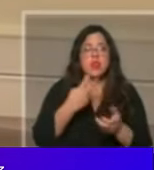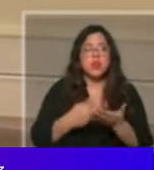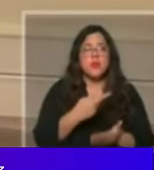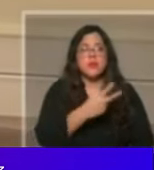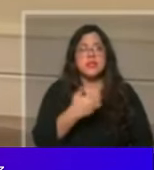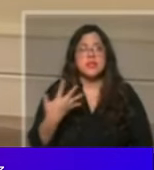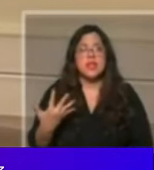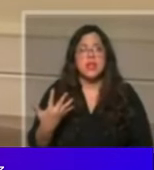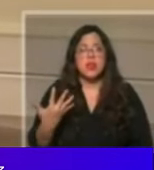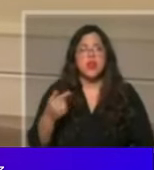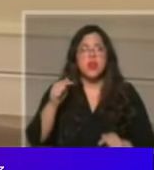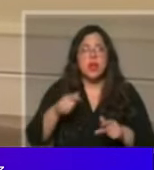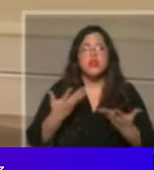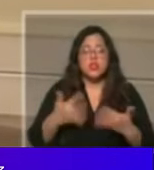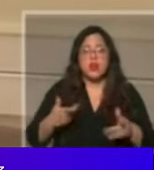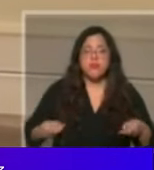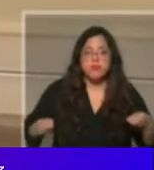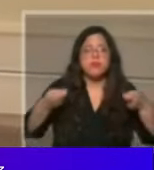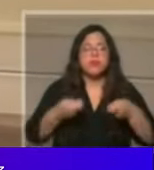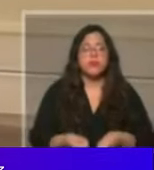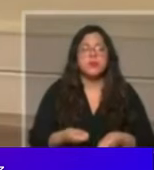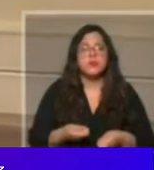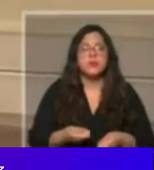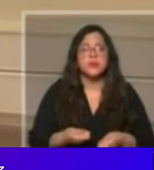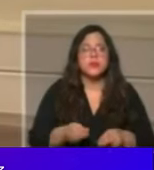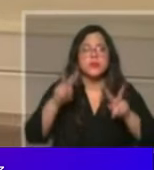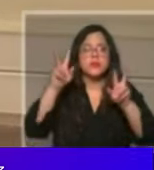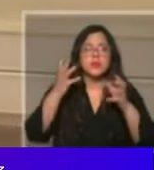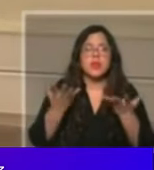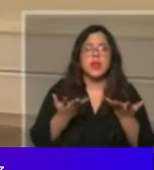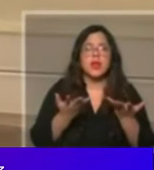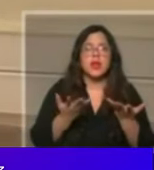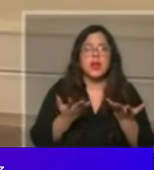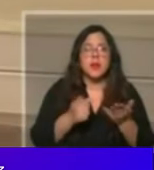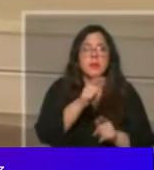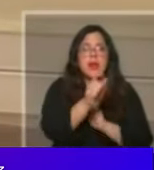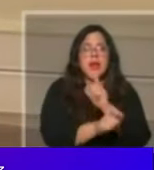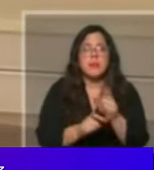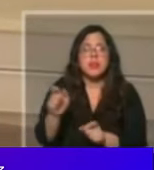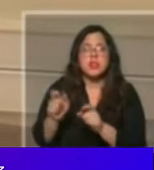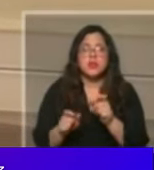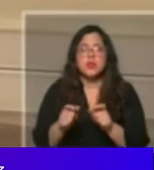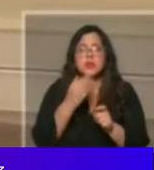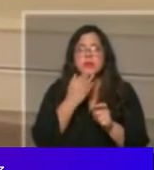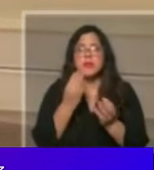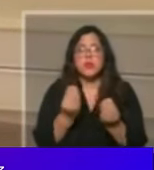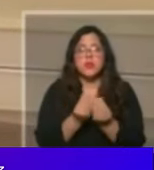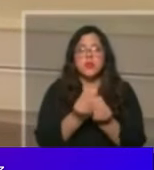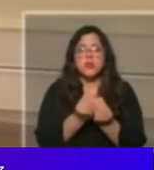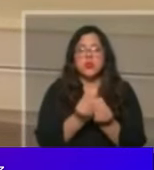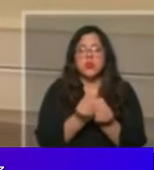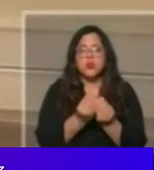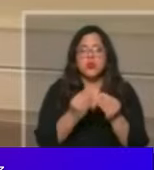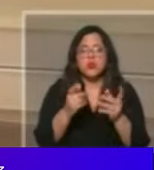están totalmente financiadas las capacidades y los decenas de miles de efectivos